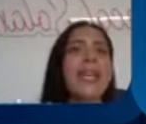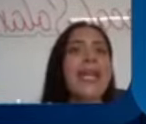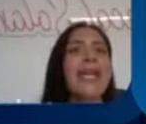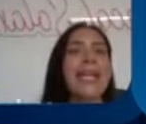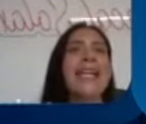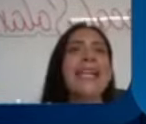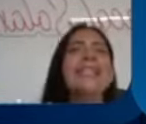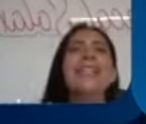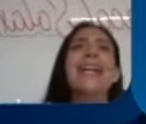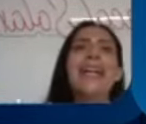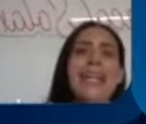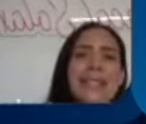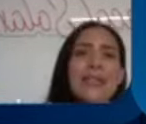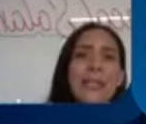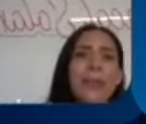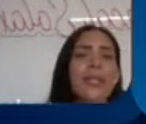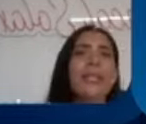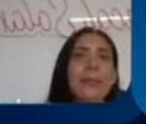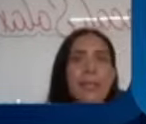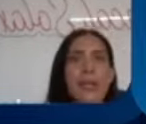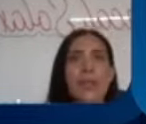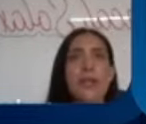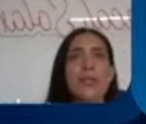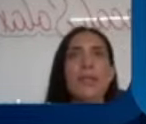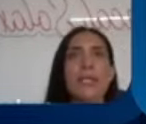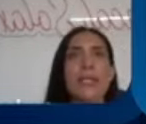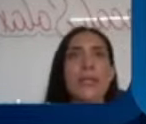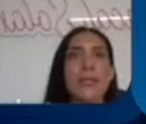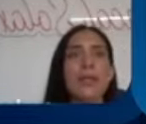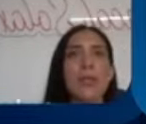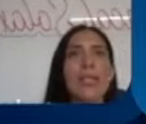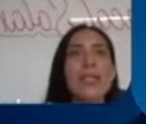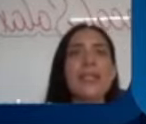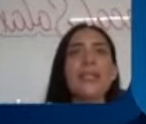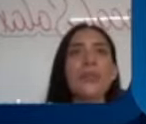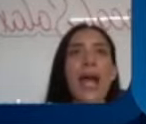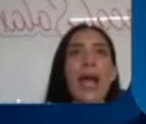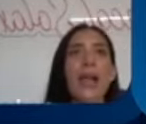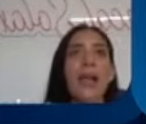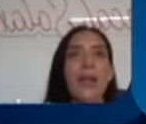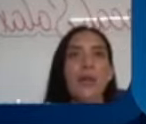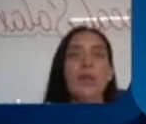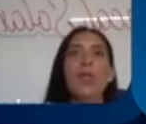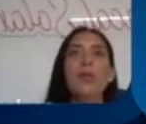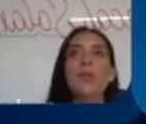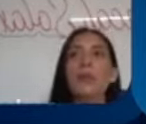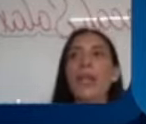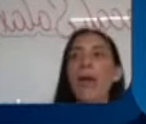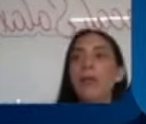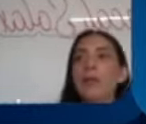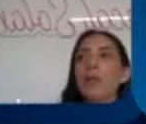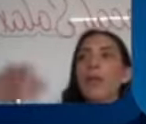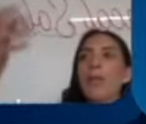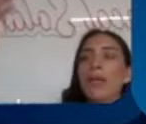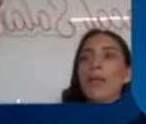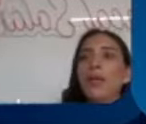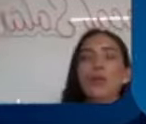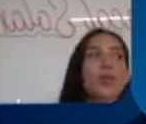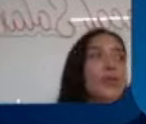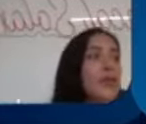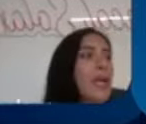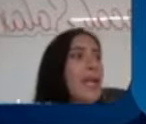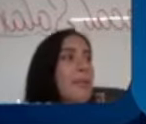presidente. Y la neta, ese tipo de temas de los hijos del presidente, pues es natural, no es lo mismo que hablen de un